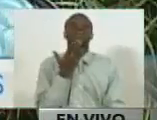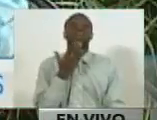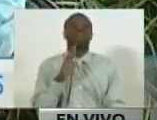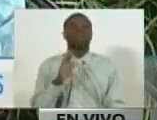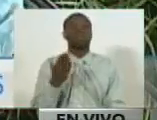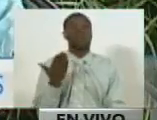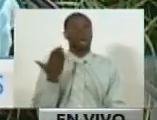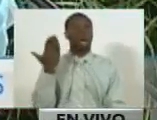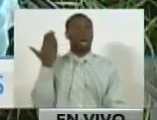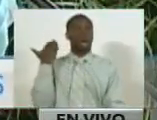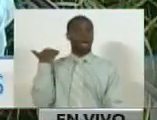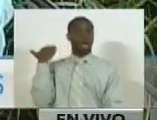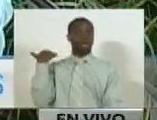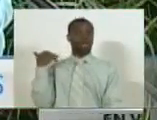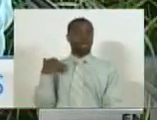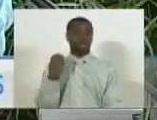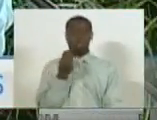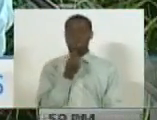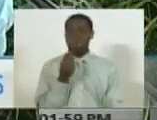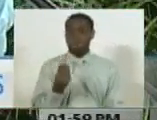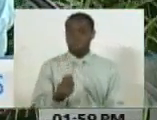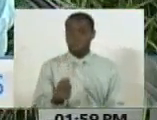estábamos nosotros más chamitos,